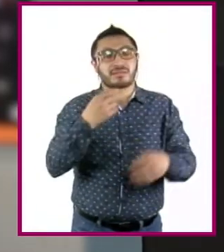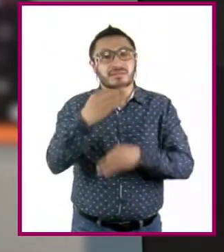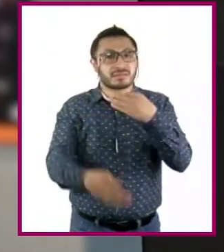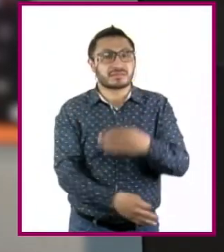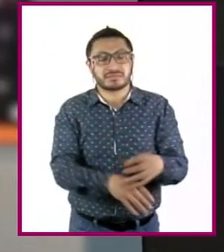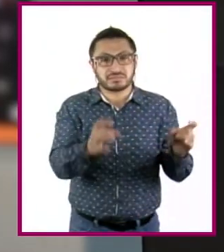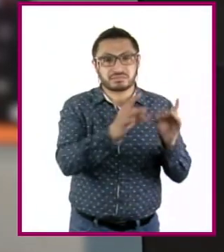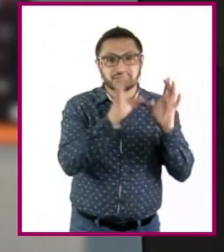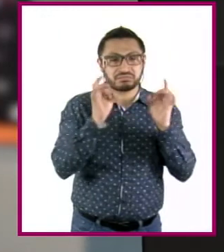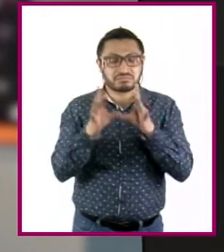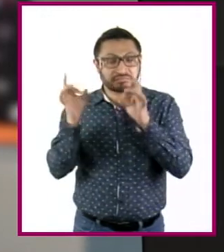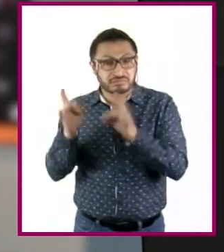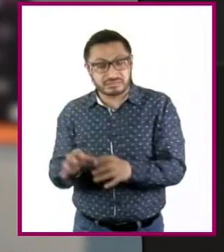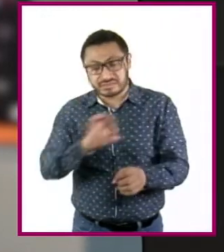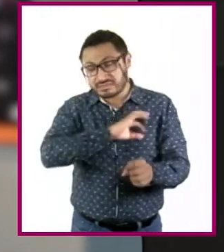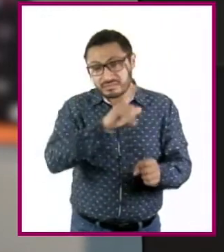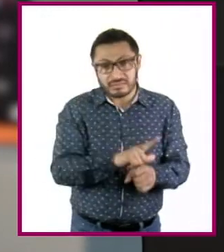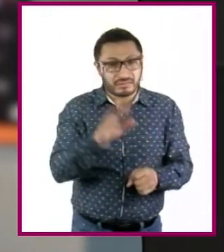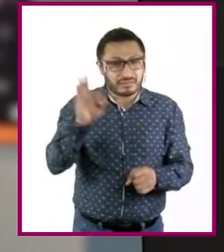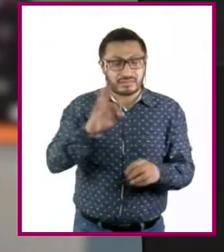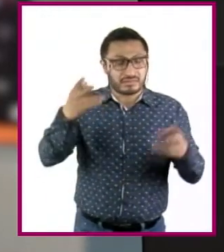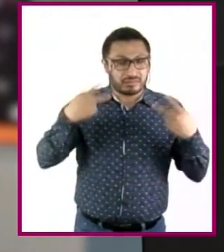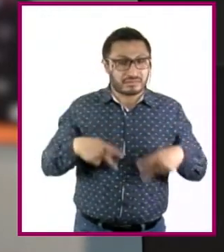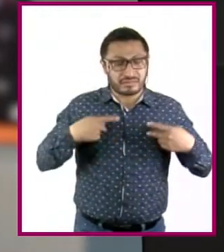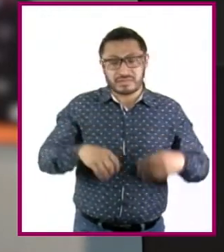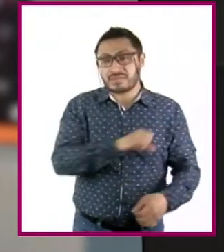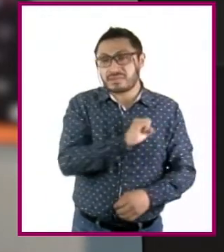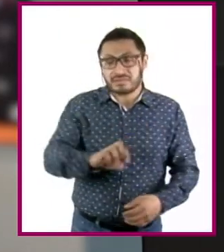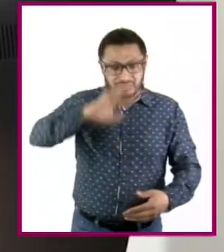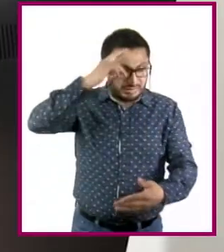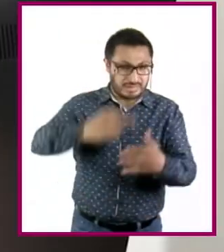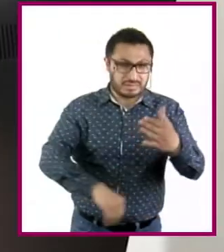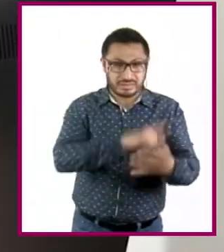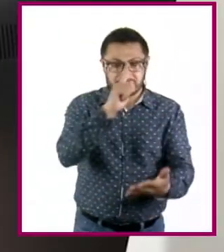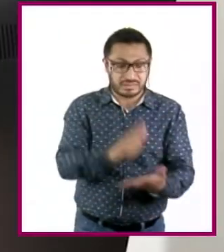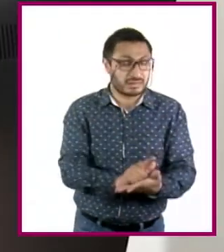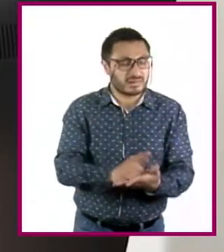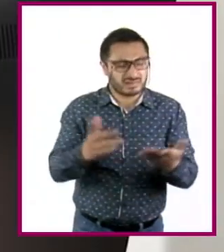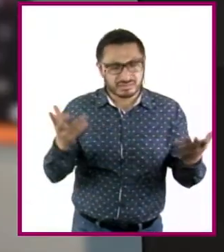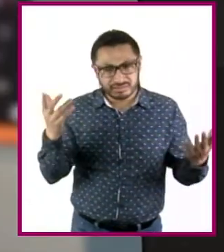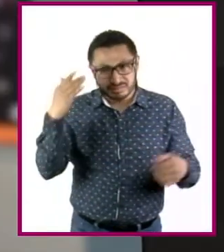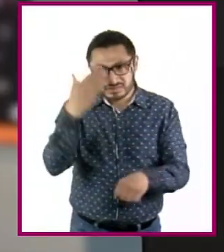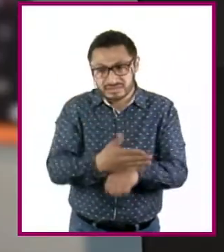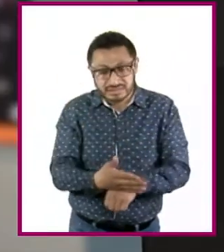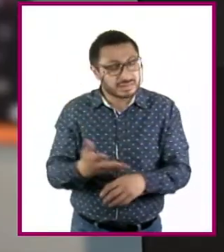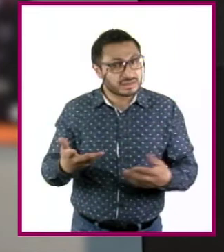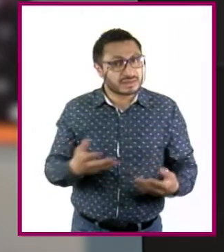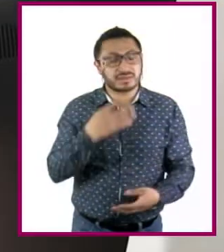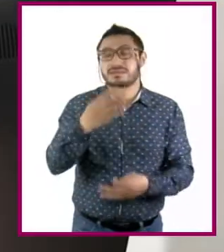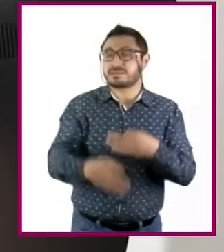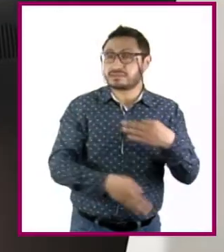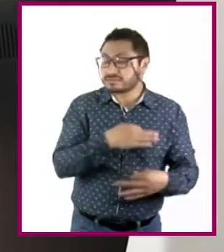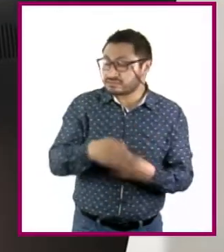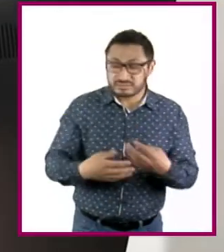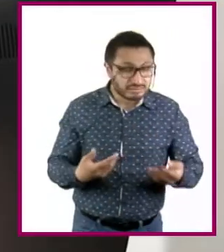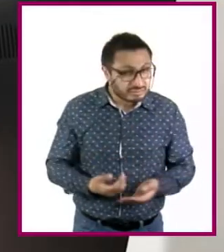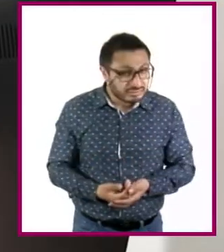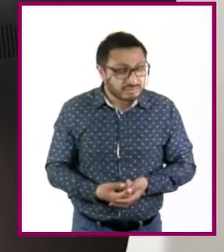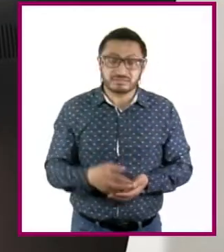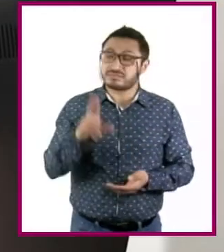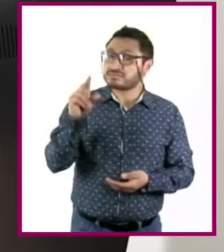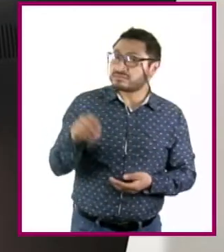casos excepcionales que podrían hacer que un crimen sea menos grave? Pues... ¿Todos? No,